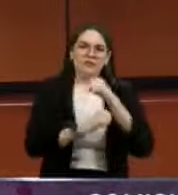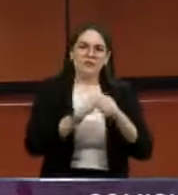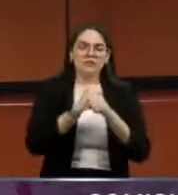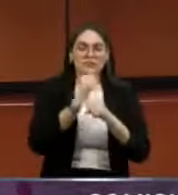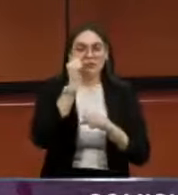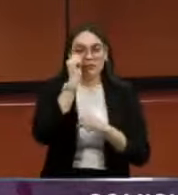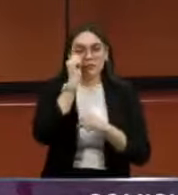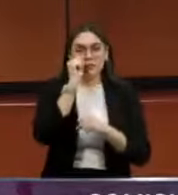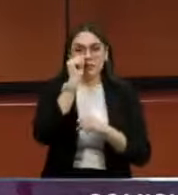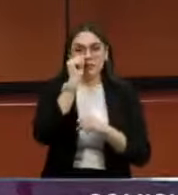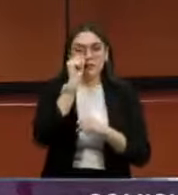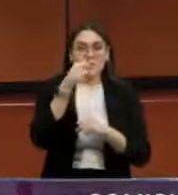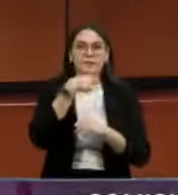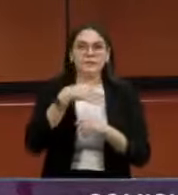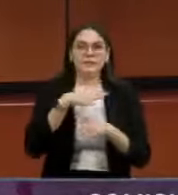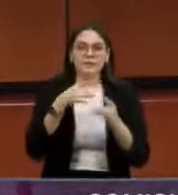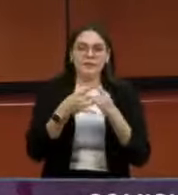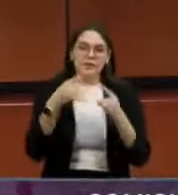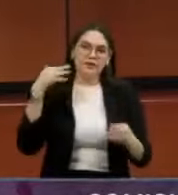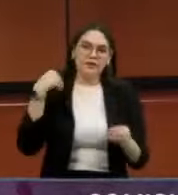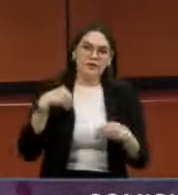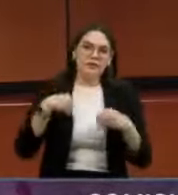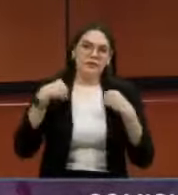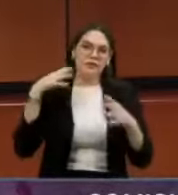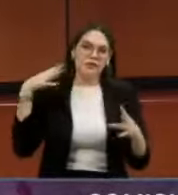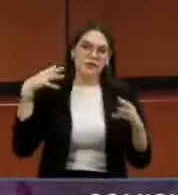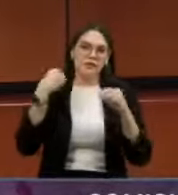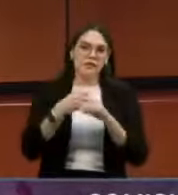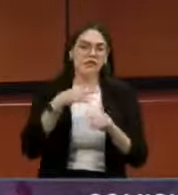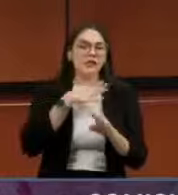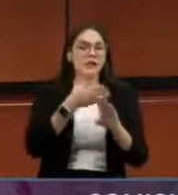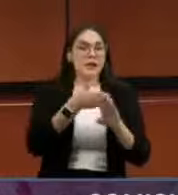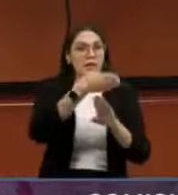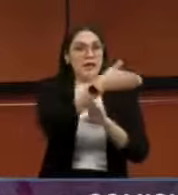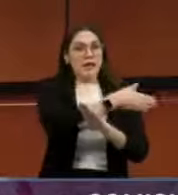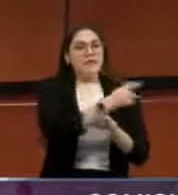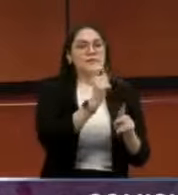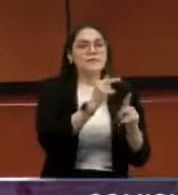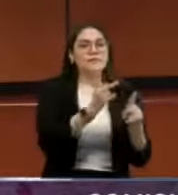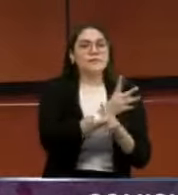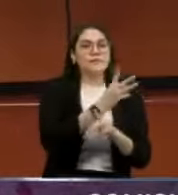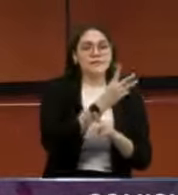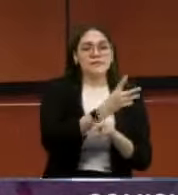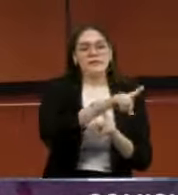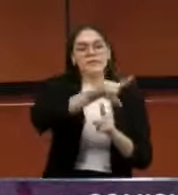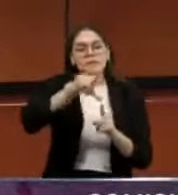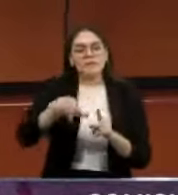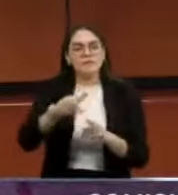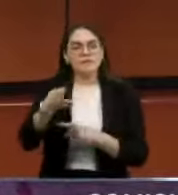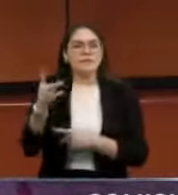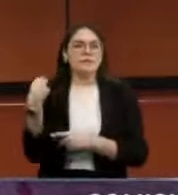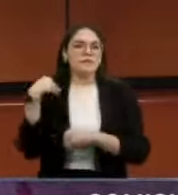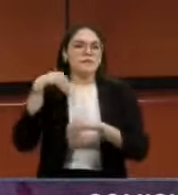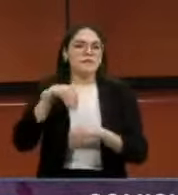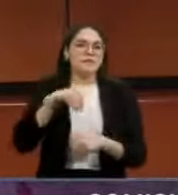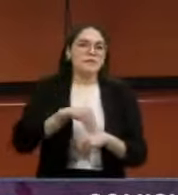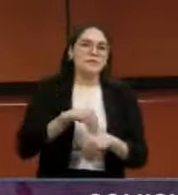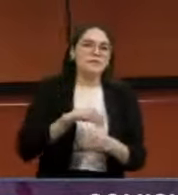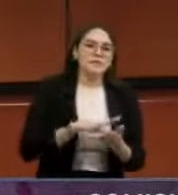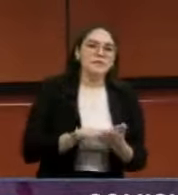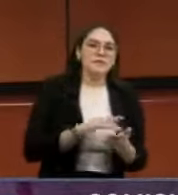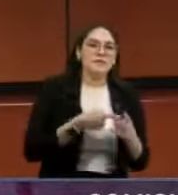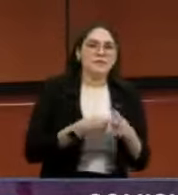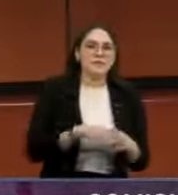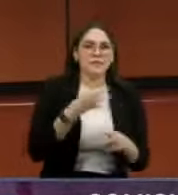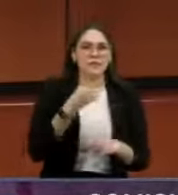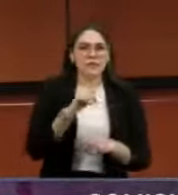Nuestro camino está marcado por un antes de la cuarta transformación y un después. Queremos darle